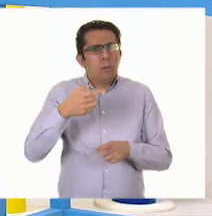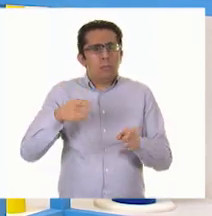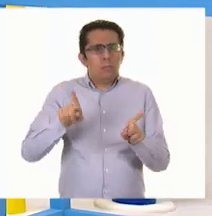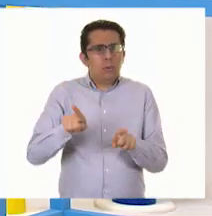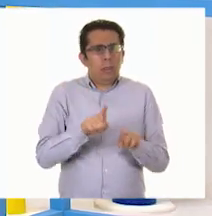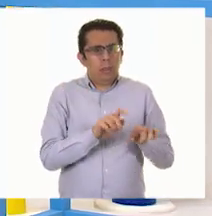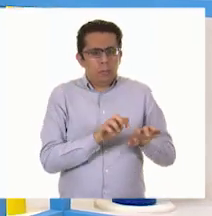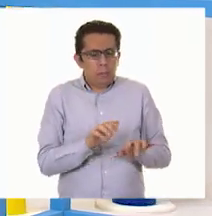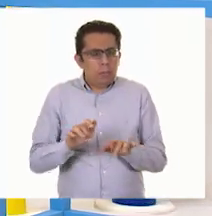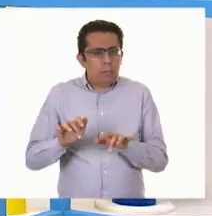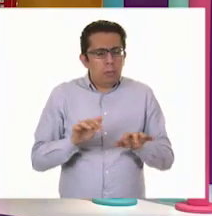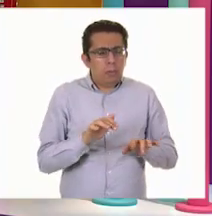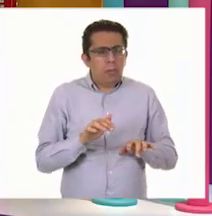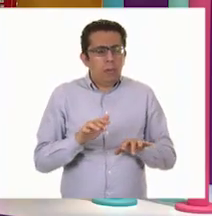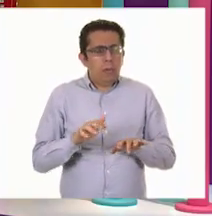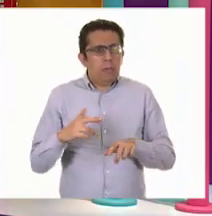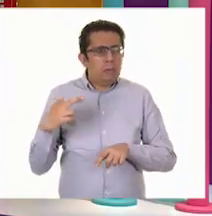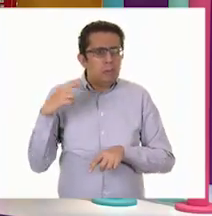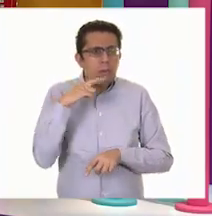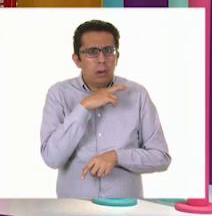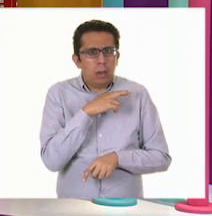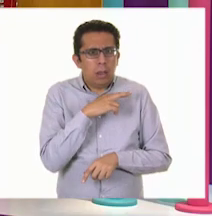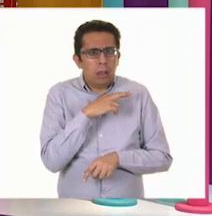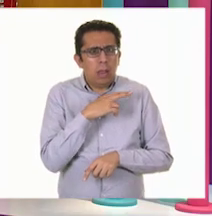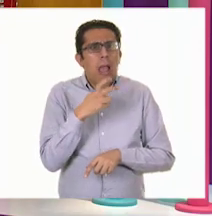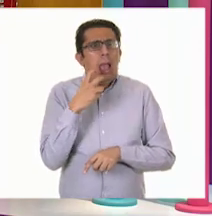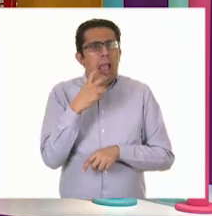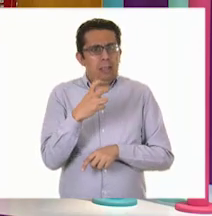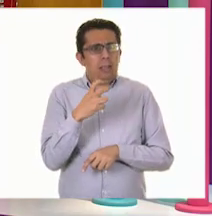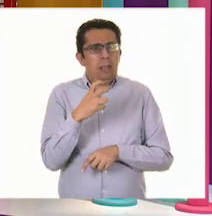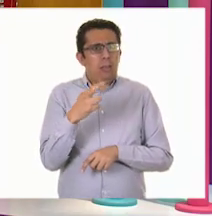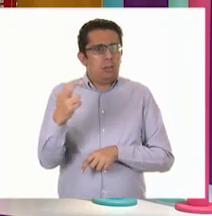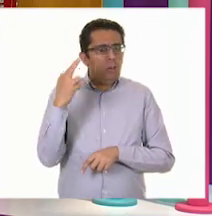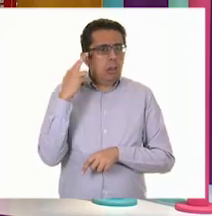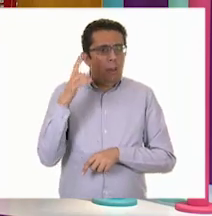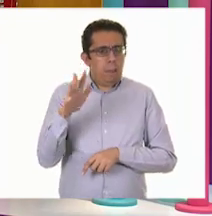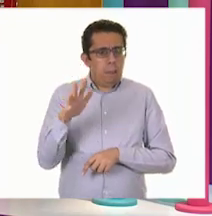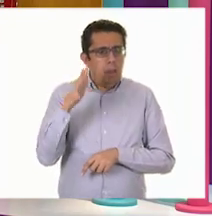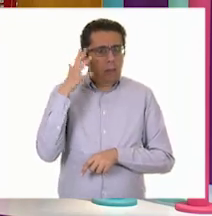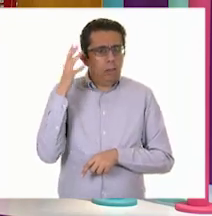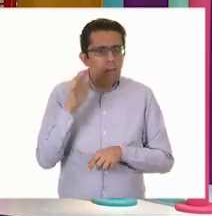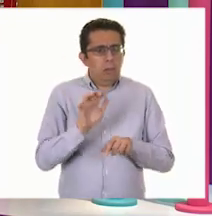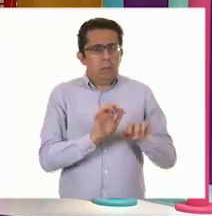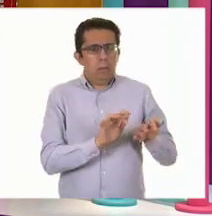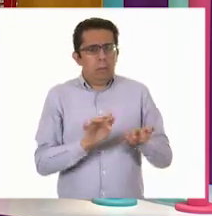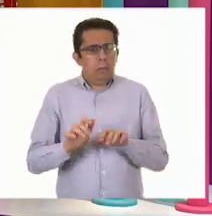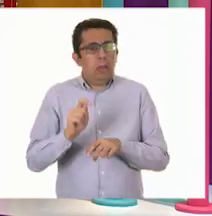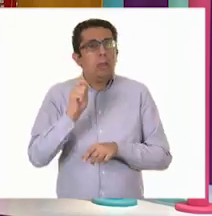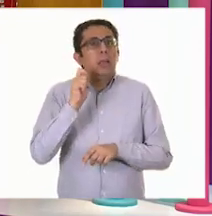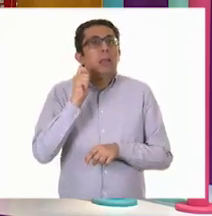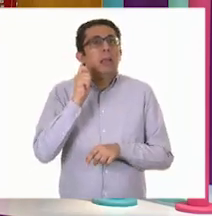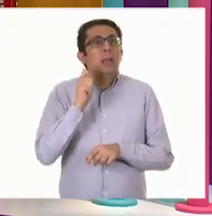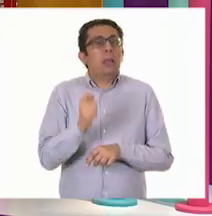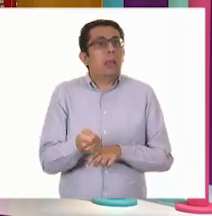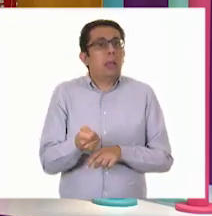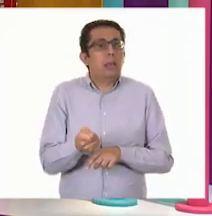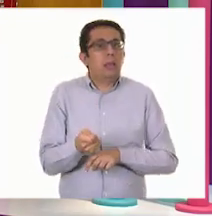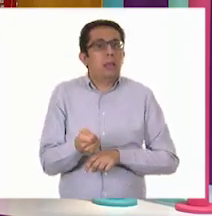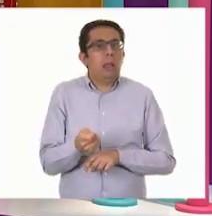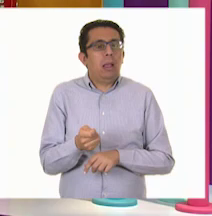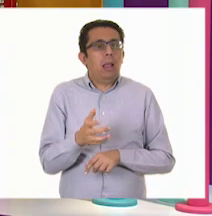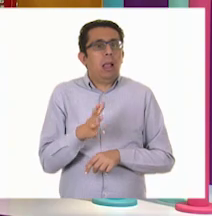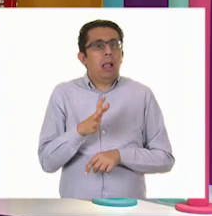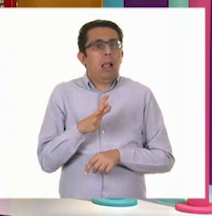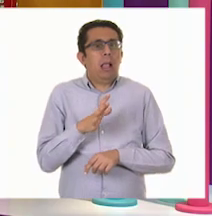rápida. Así es, maestra. Ese sonido veloz que escucharon en el piano es la interpretación de